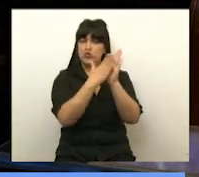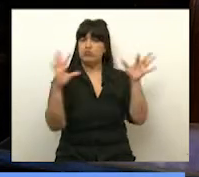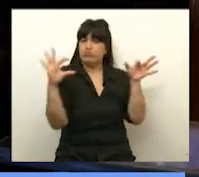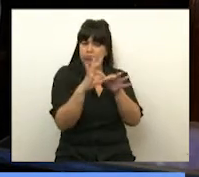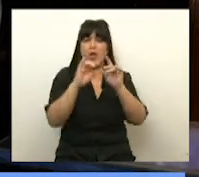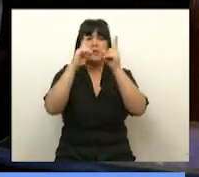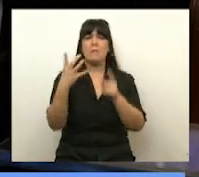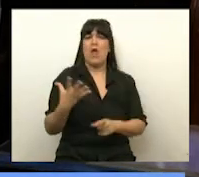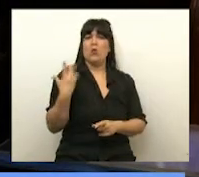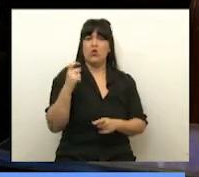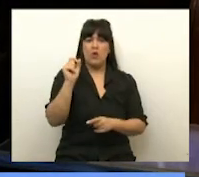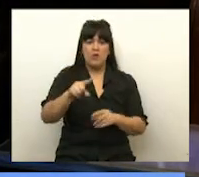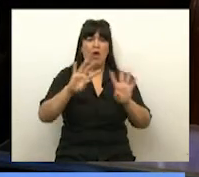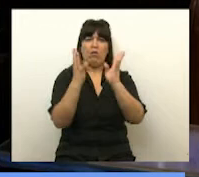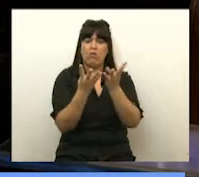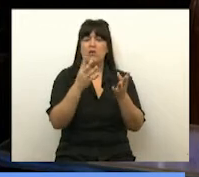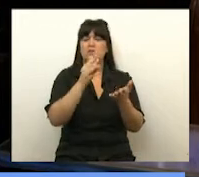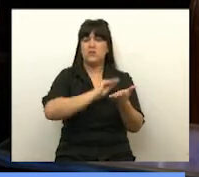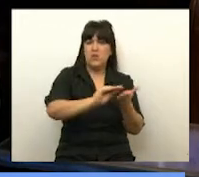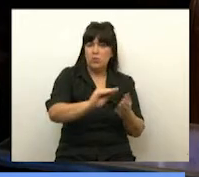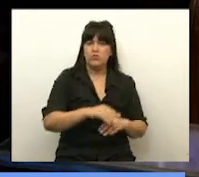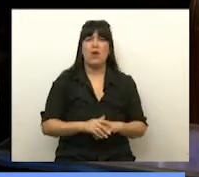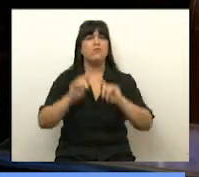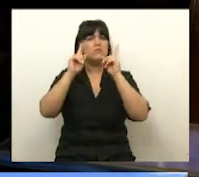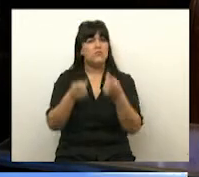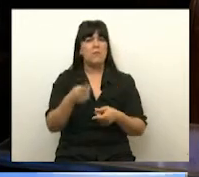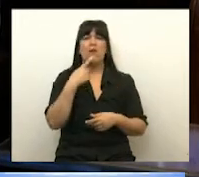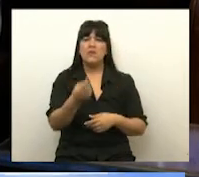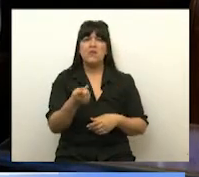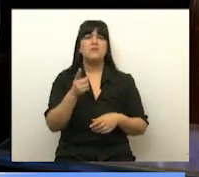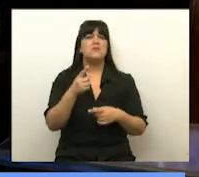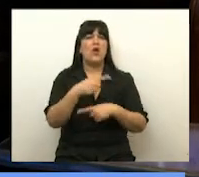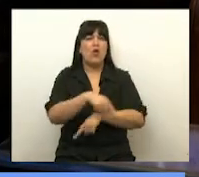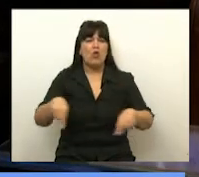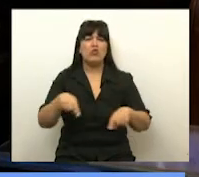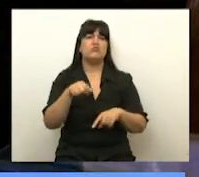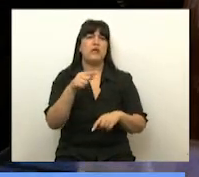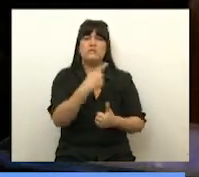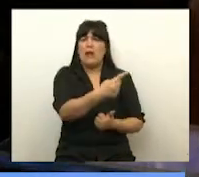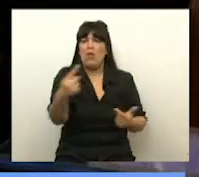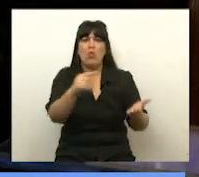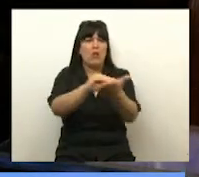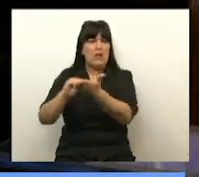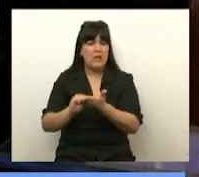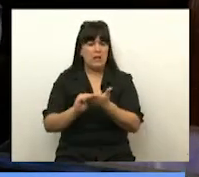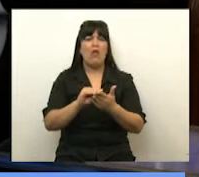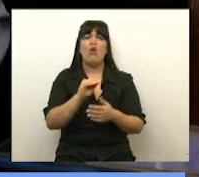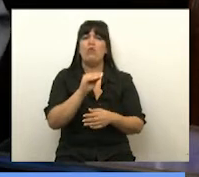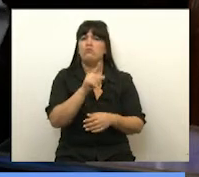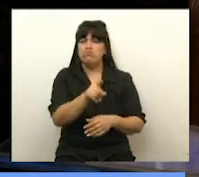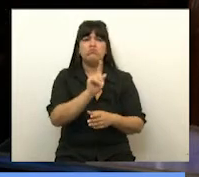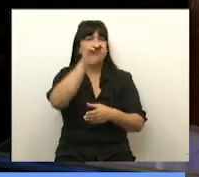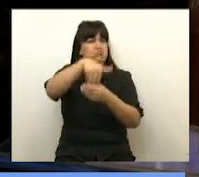la Cámara de Diputados, y convocando, más allá de las facultades que le confieren a cada uno de los legisladores, a elecciones de